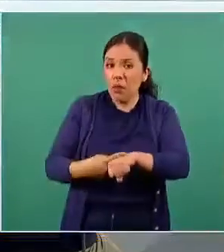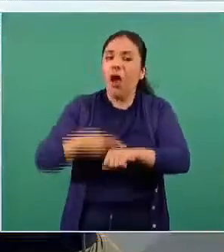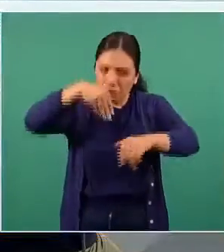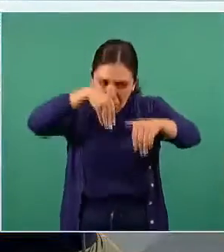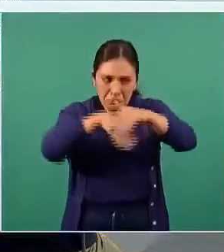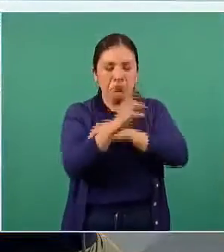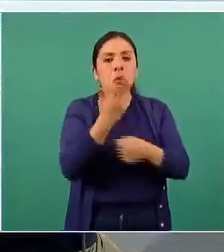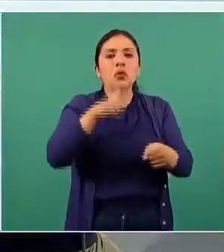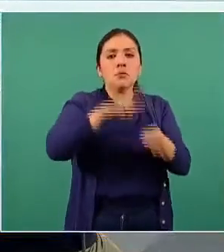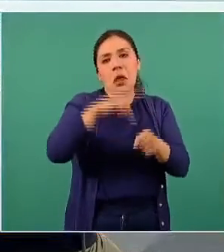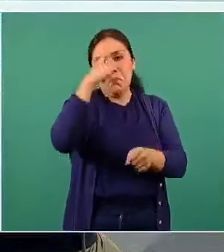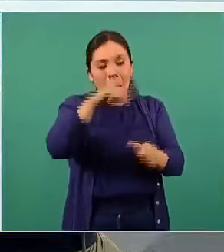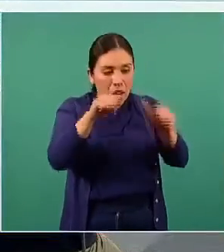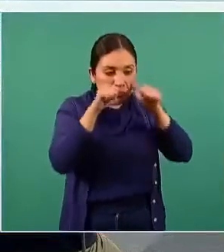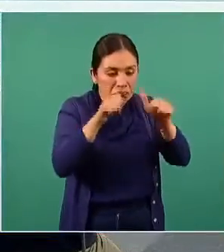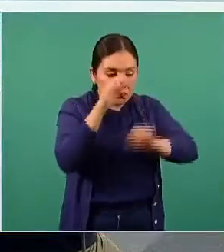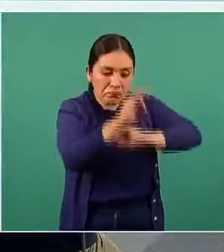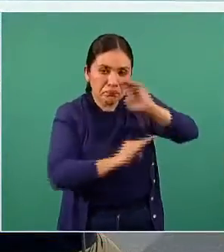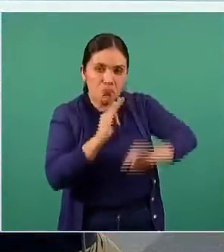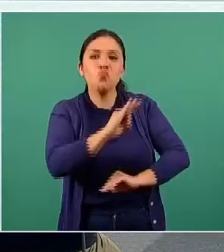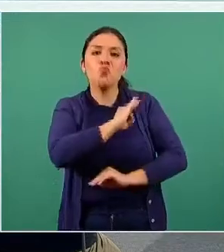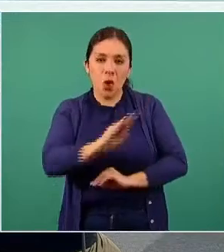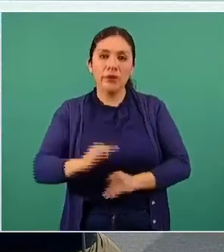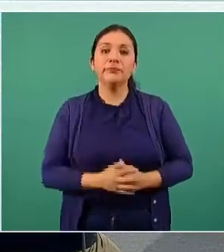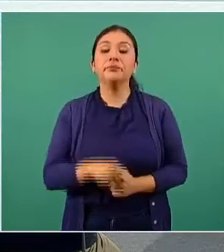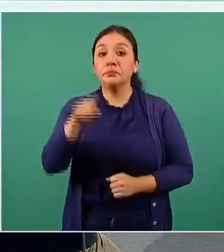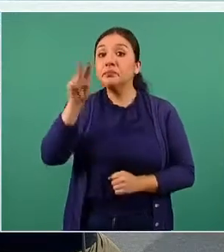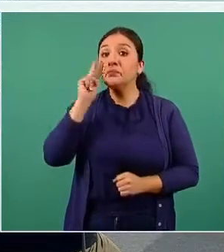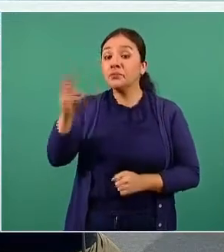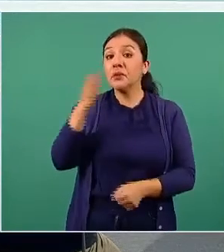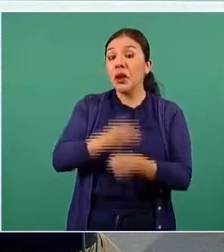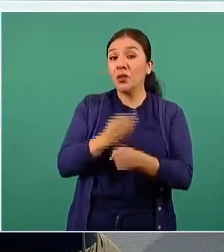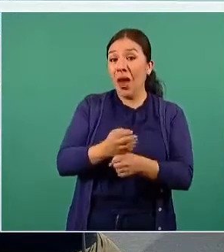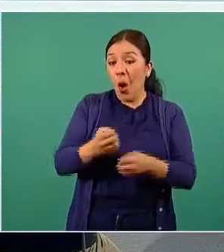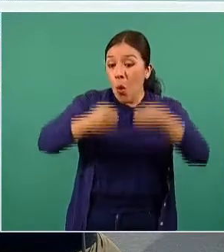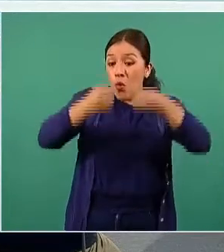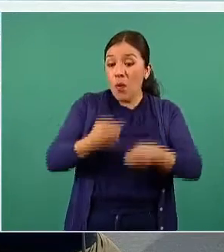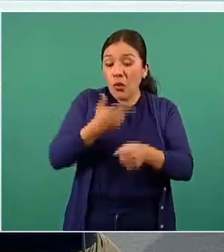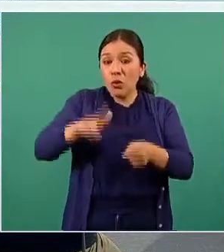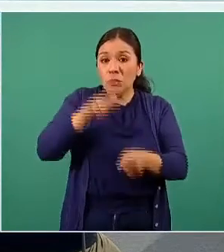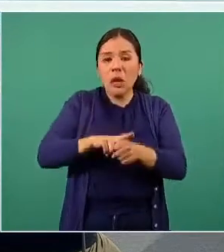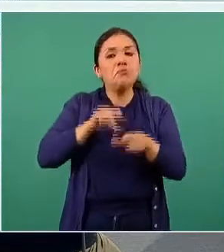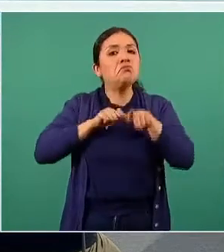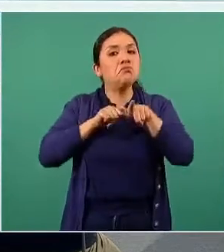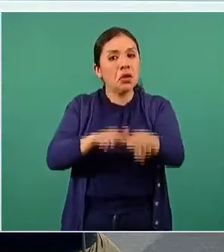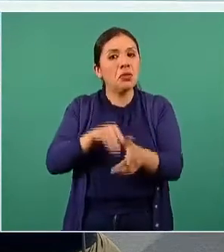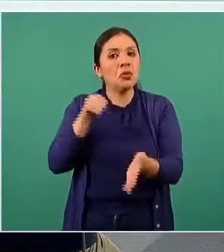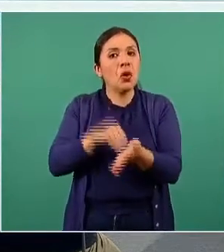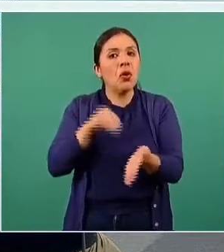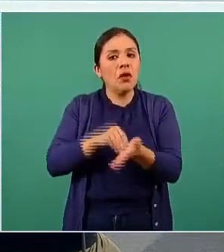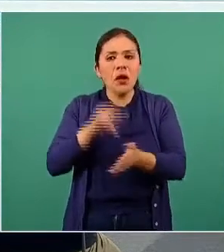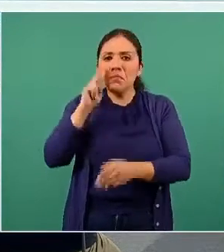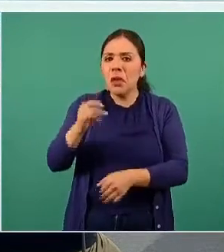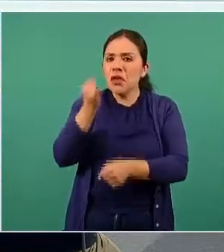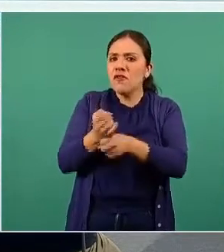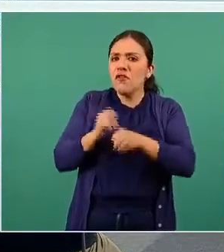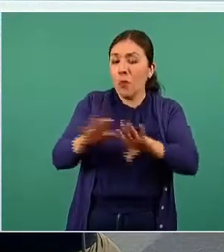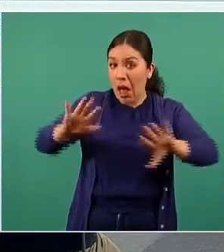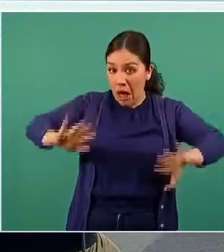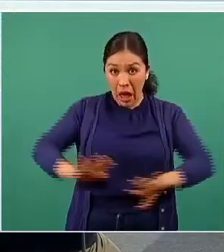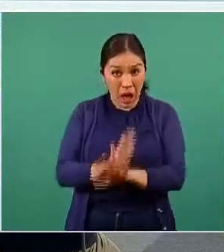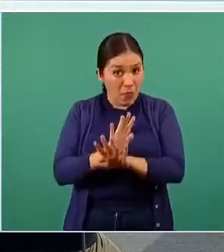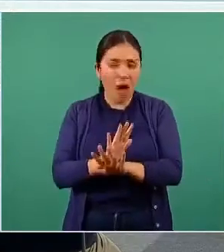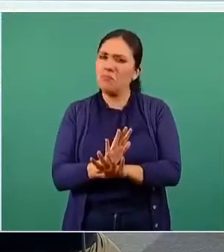obviamente recibir la atención especializada. Vean ustedes que esta ocupación, continuamos con datos que no han